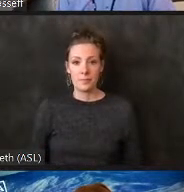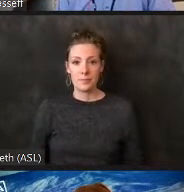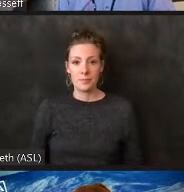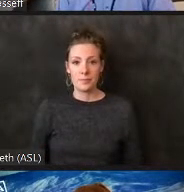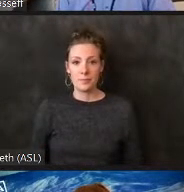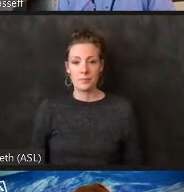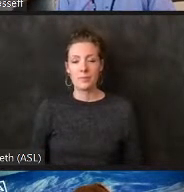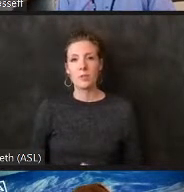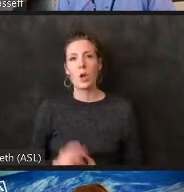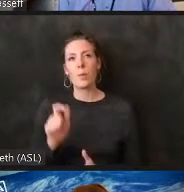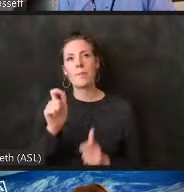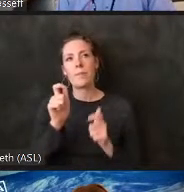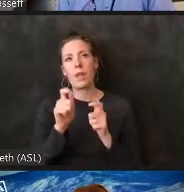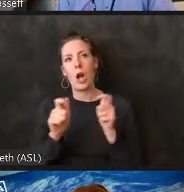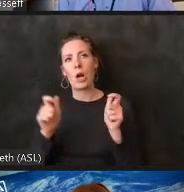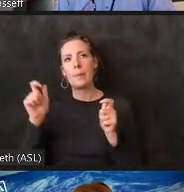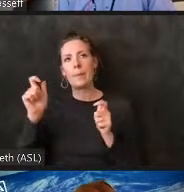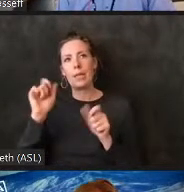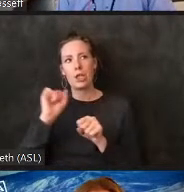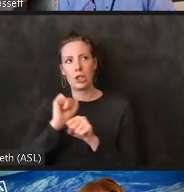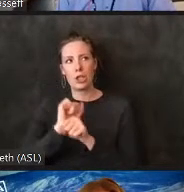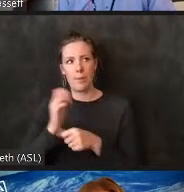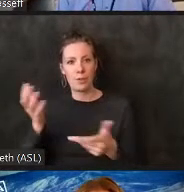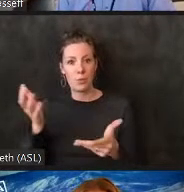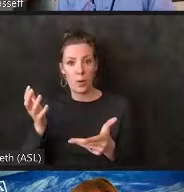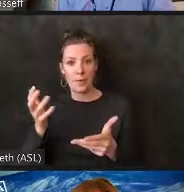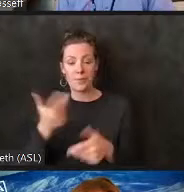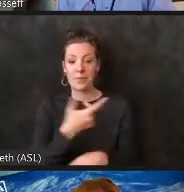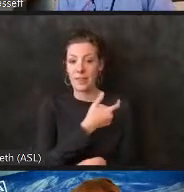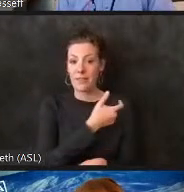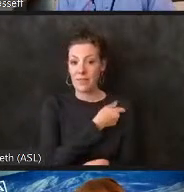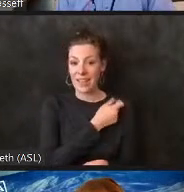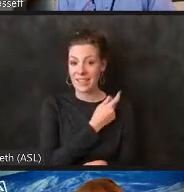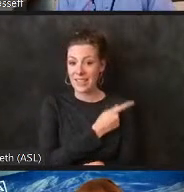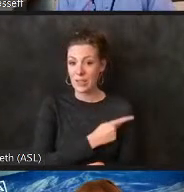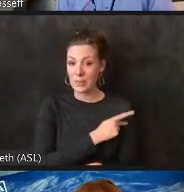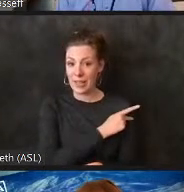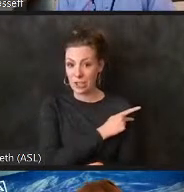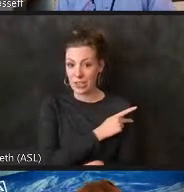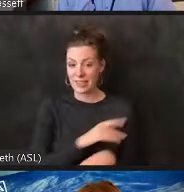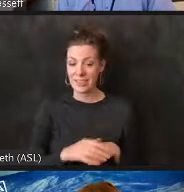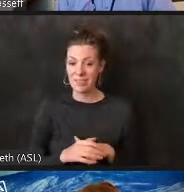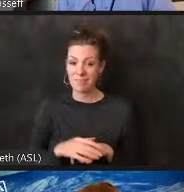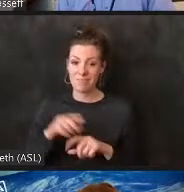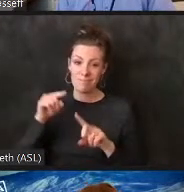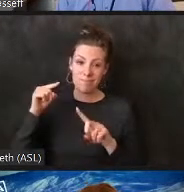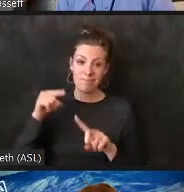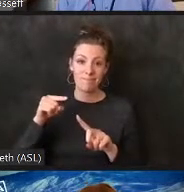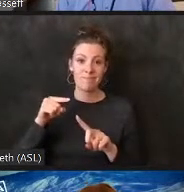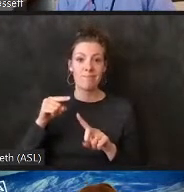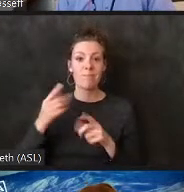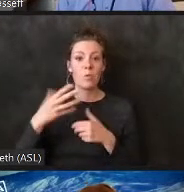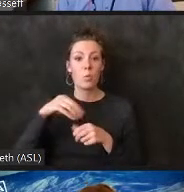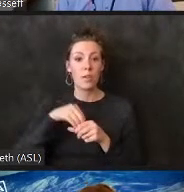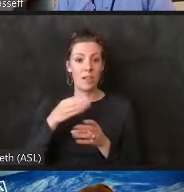Y con eso nos trae al problema más grande que está delante de nosotros. Y eso es de vacunar a nuestros